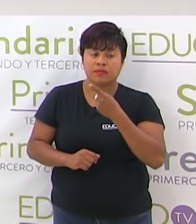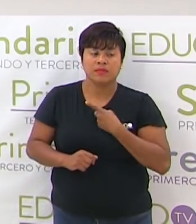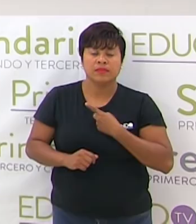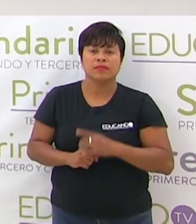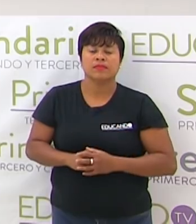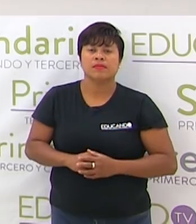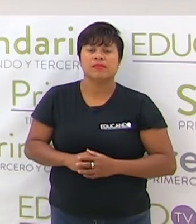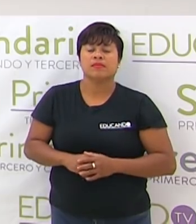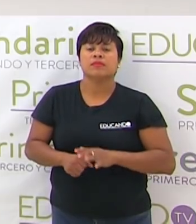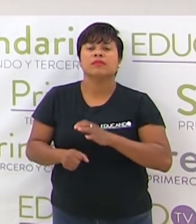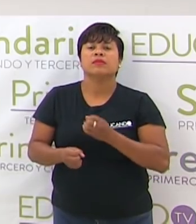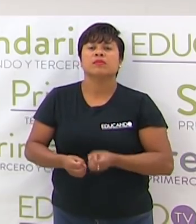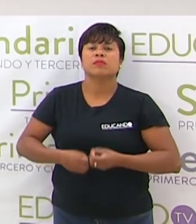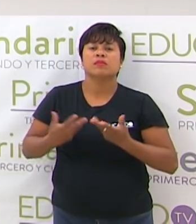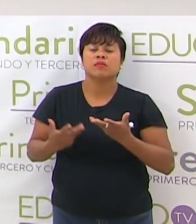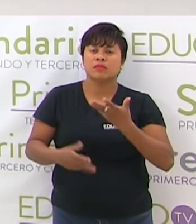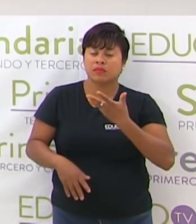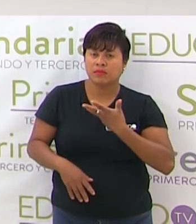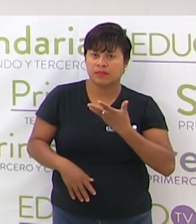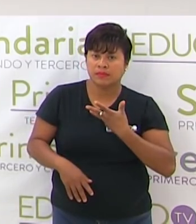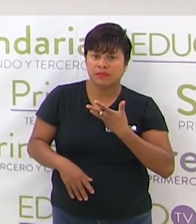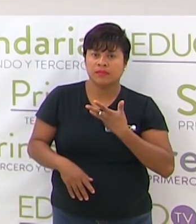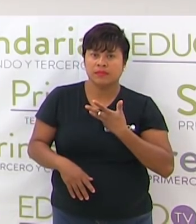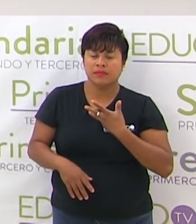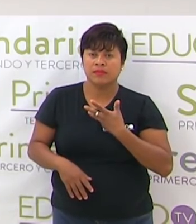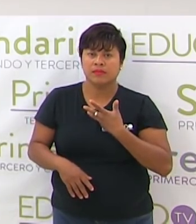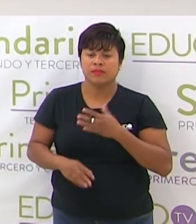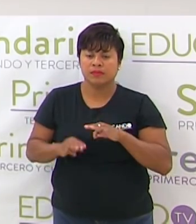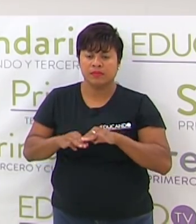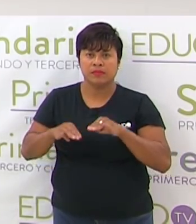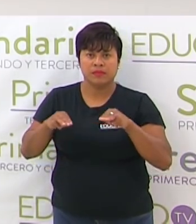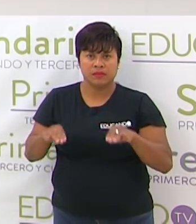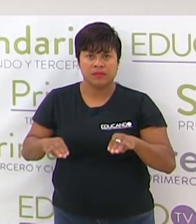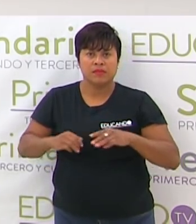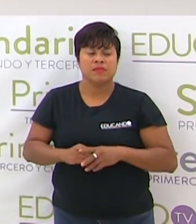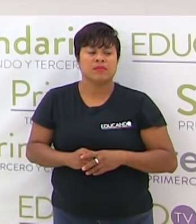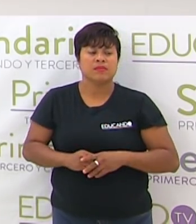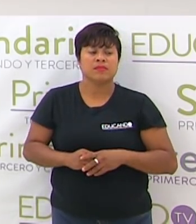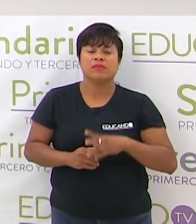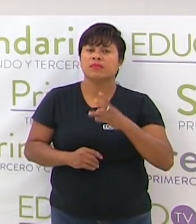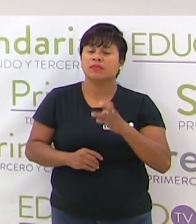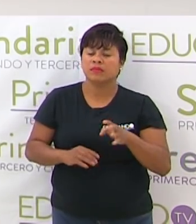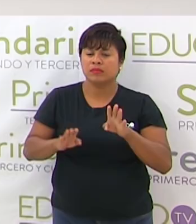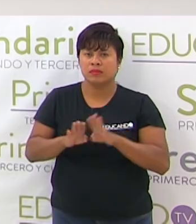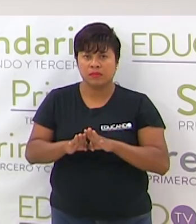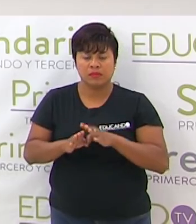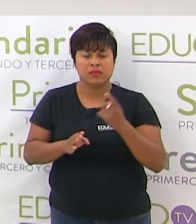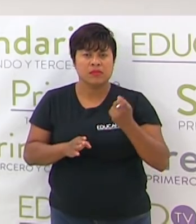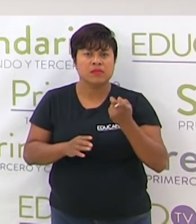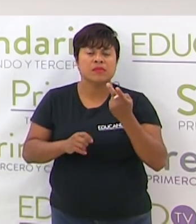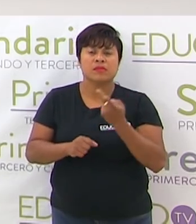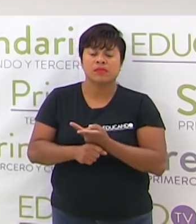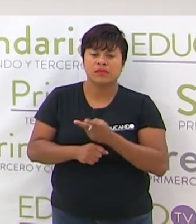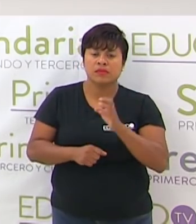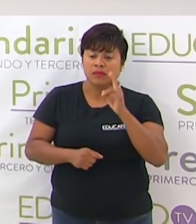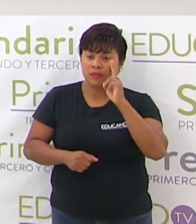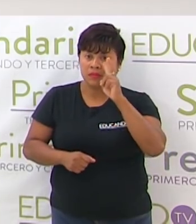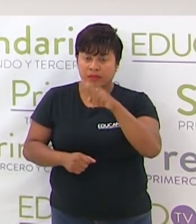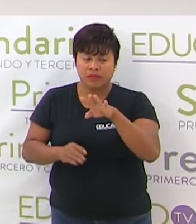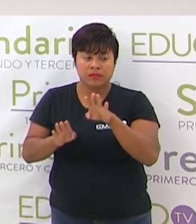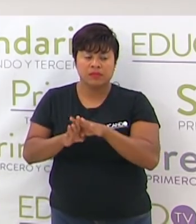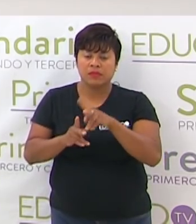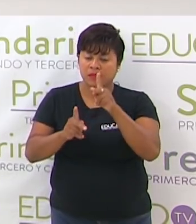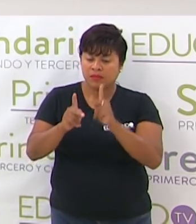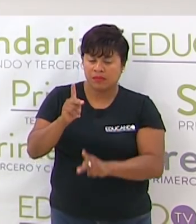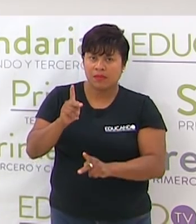me digas cuánto tiene de medida. Que aún a pesar de que se